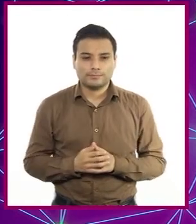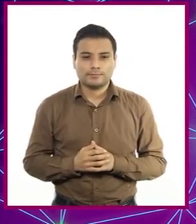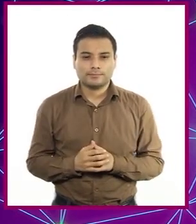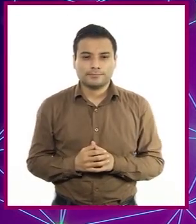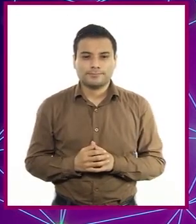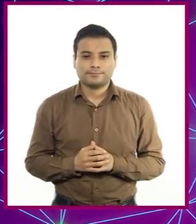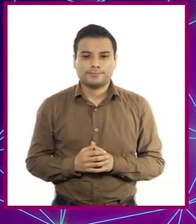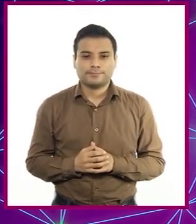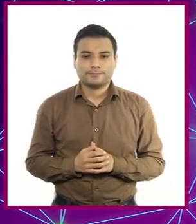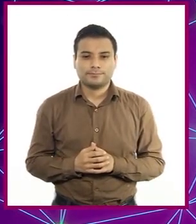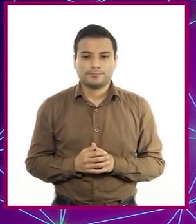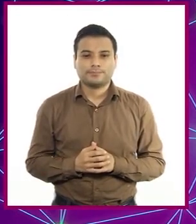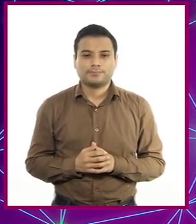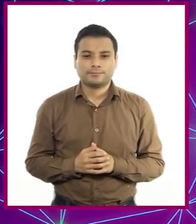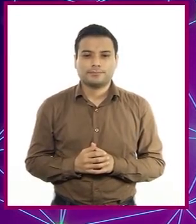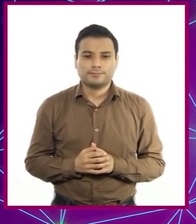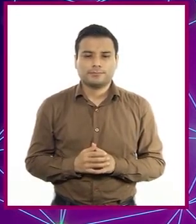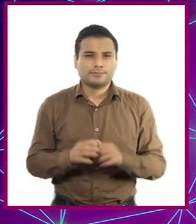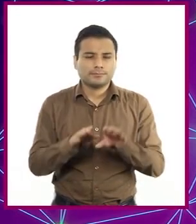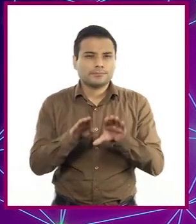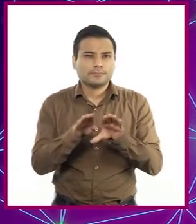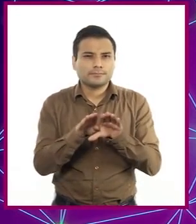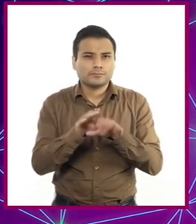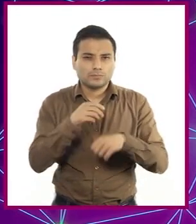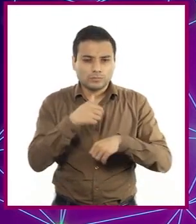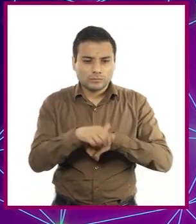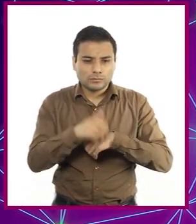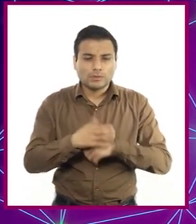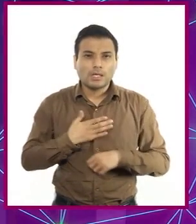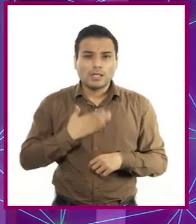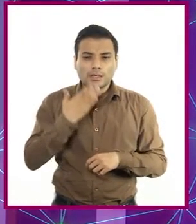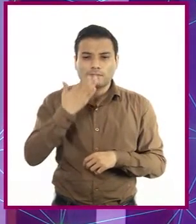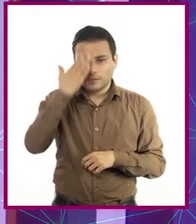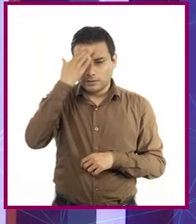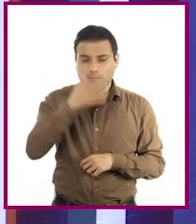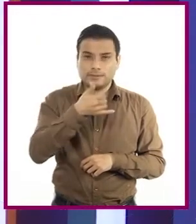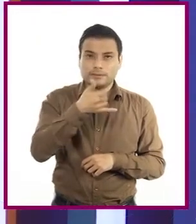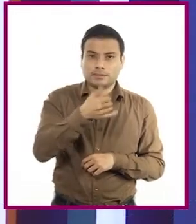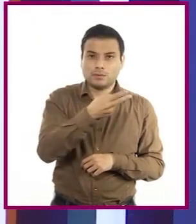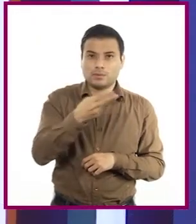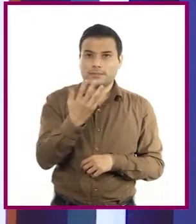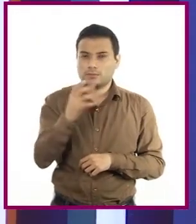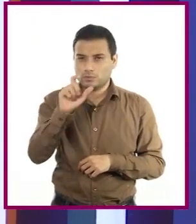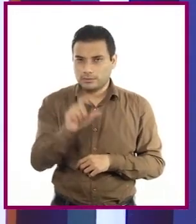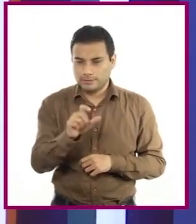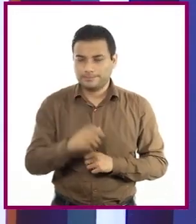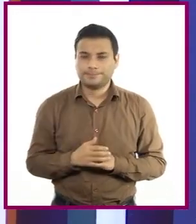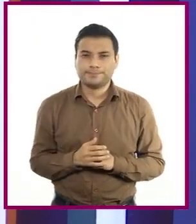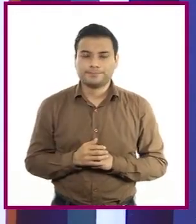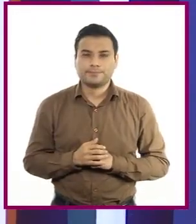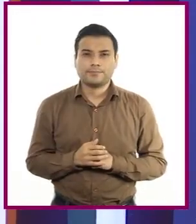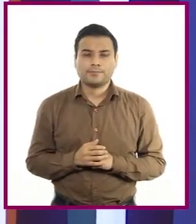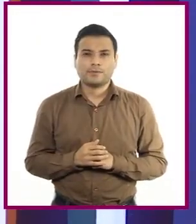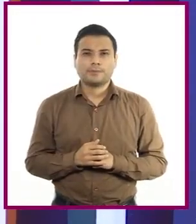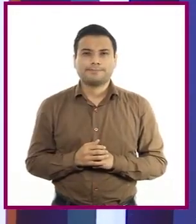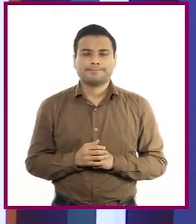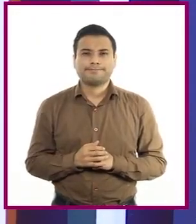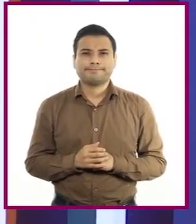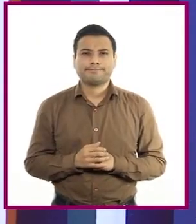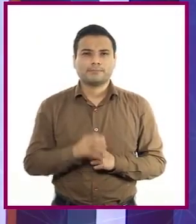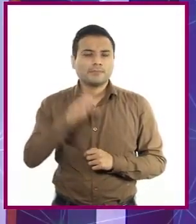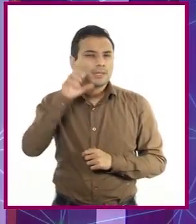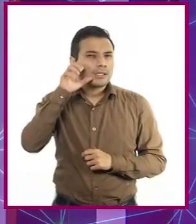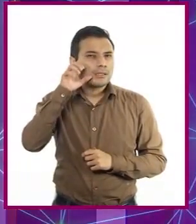algebraica que representa a la recta es Y igual a 5 por X. Para la gráfica de la recta